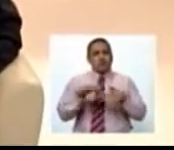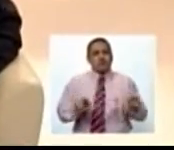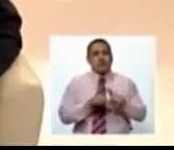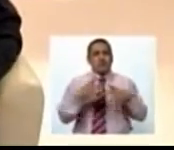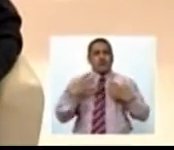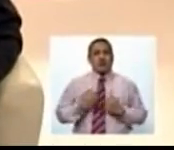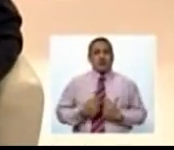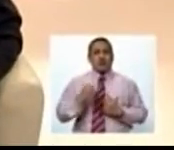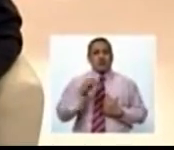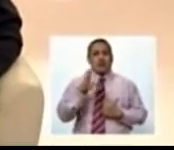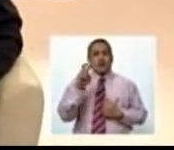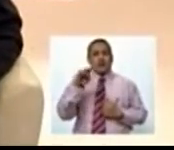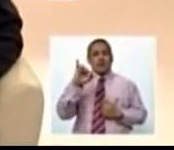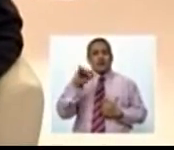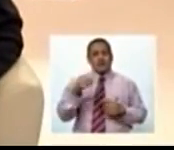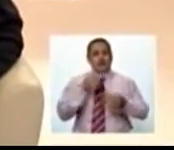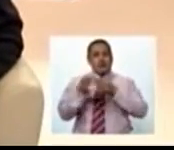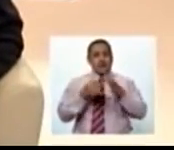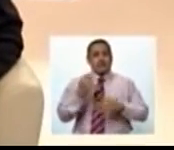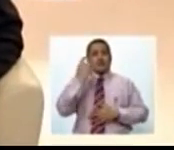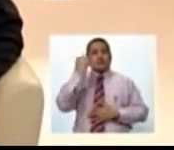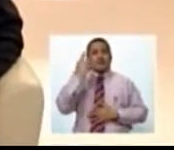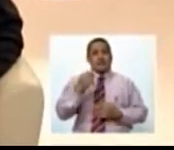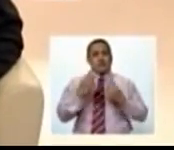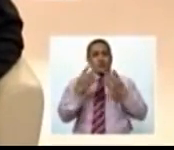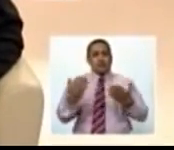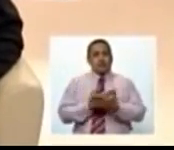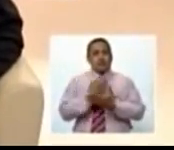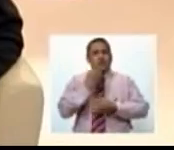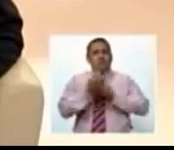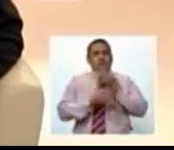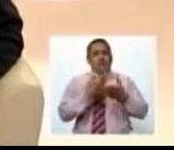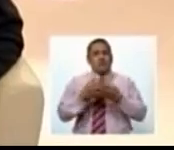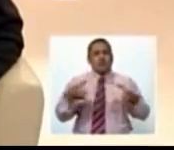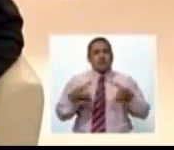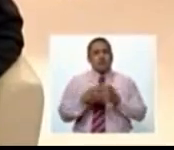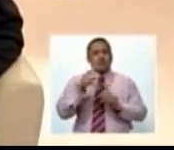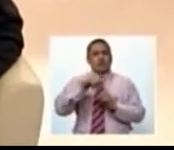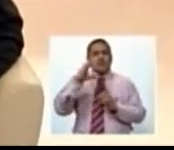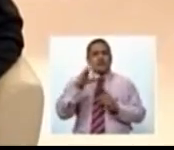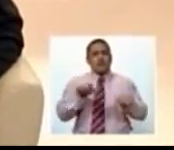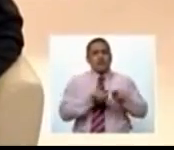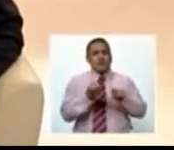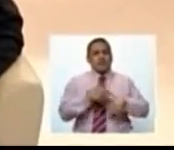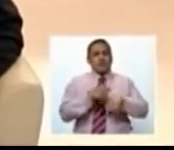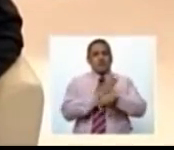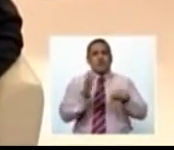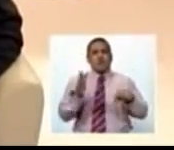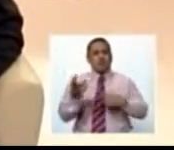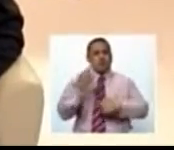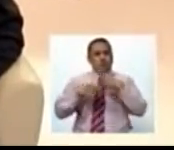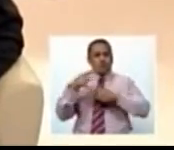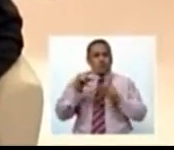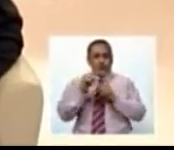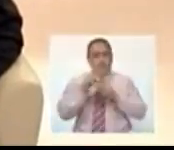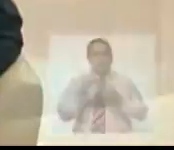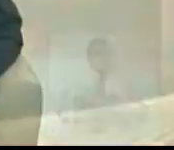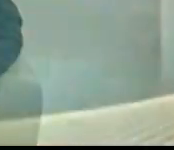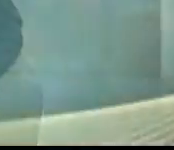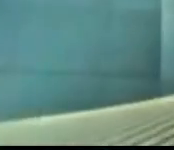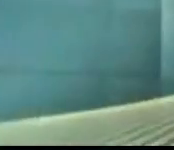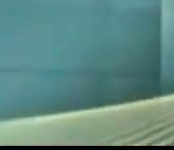doctor Cavani, que nos ha ayudado a entender este nuevo pronunciamiento del tribunal sobre el plazo razonable. Volvemos con las frases del